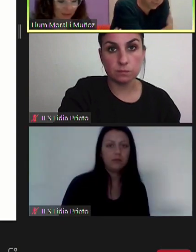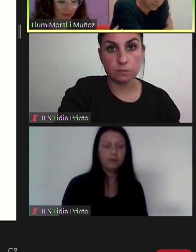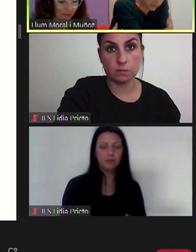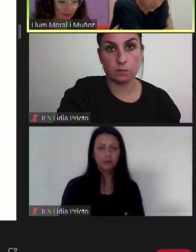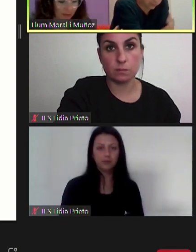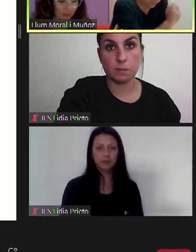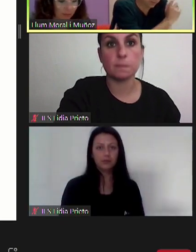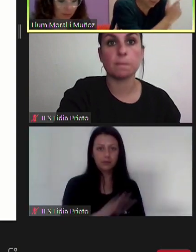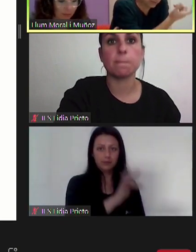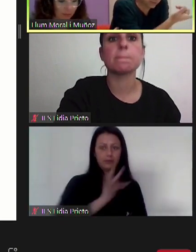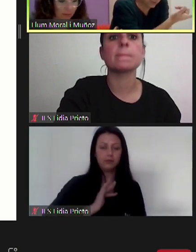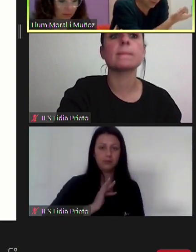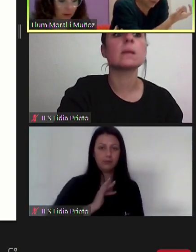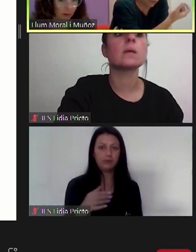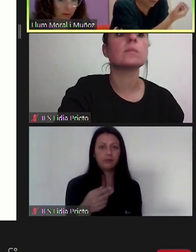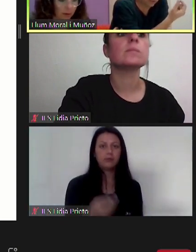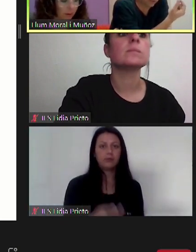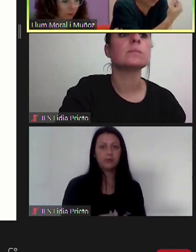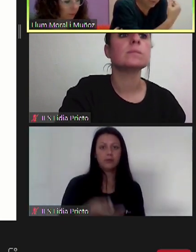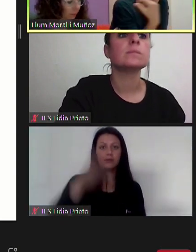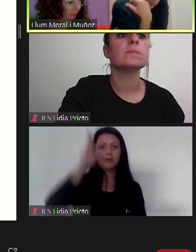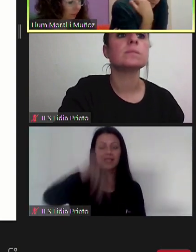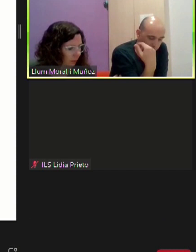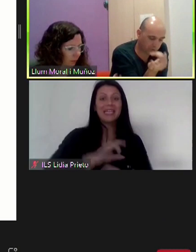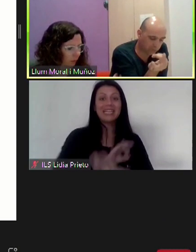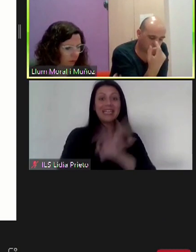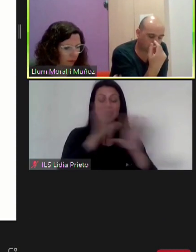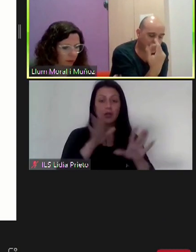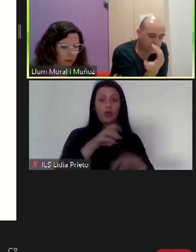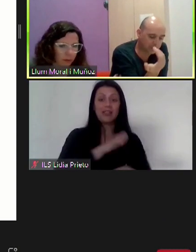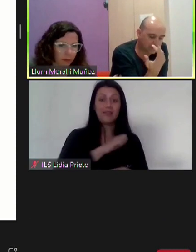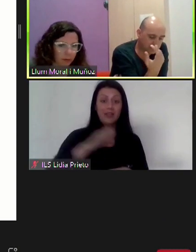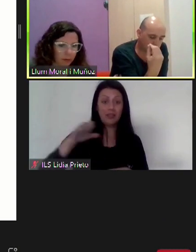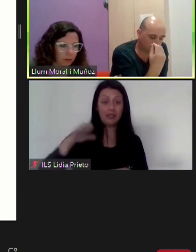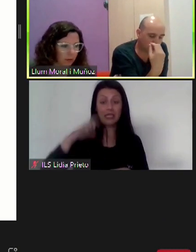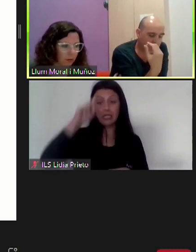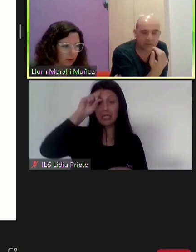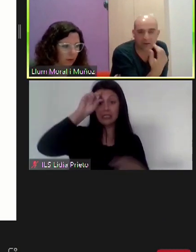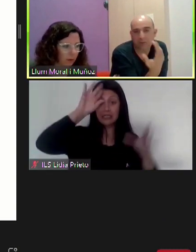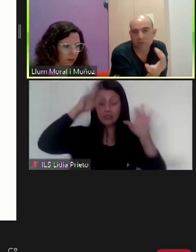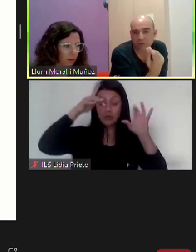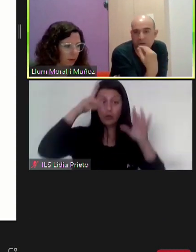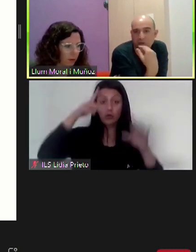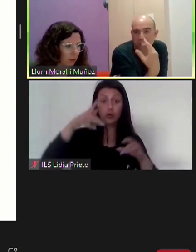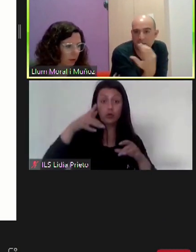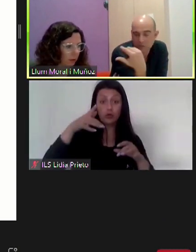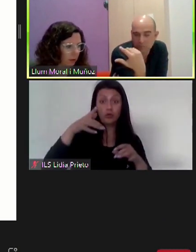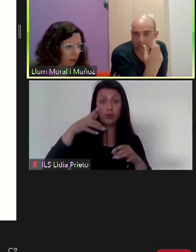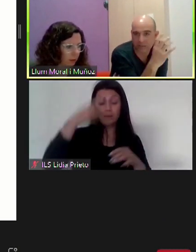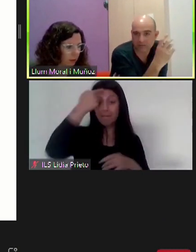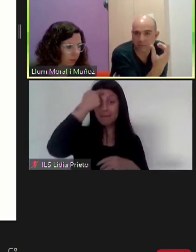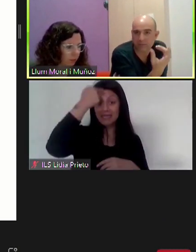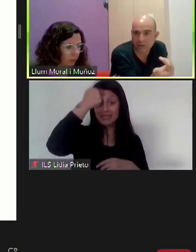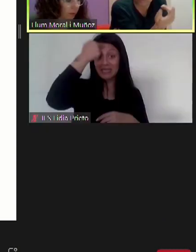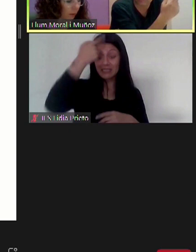También quería que quedase claro que a nivel individual, como decía yo, los trastornos mentales reducen la capacidad para conseguir un empleo y unos ingresos